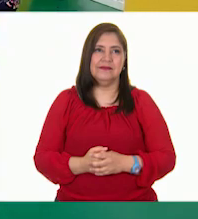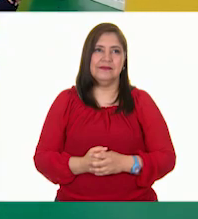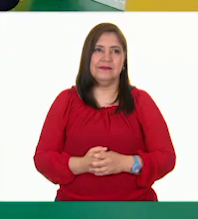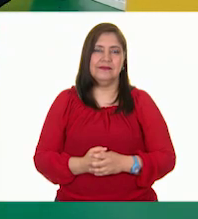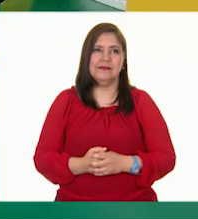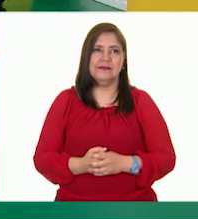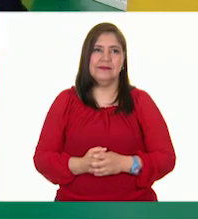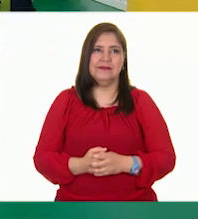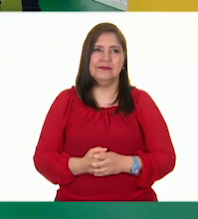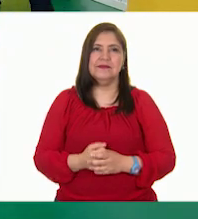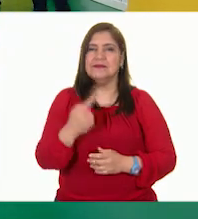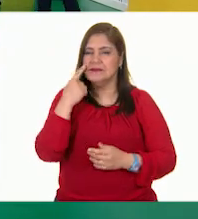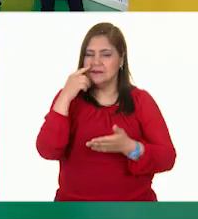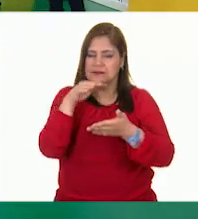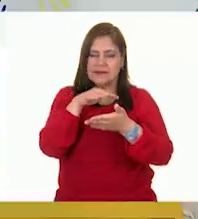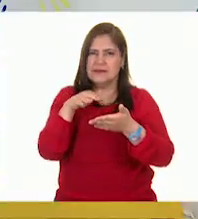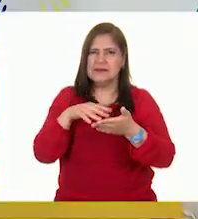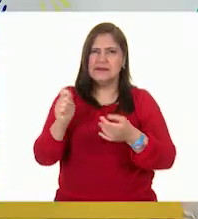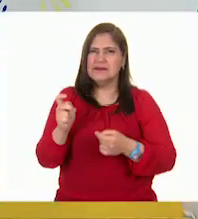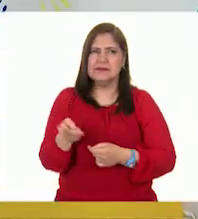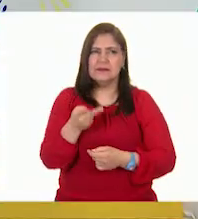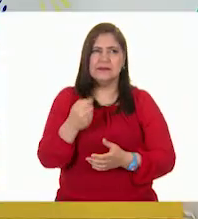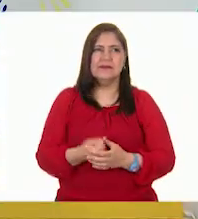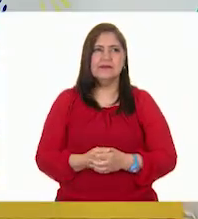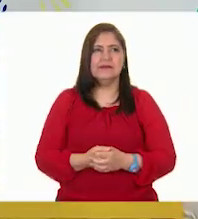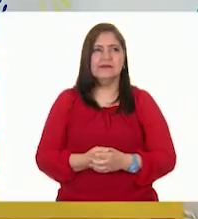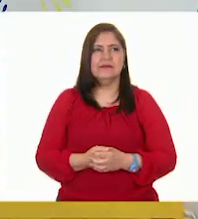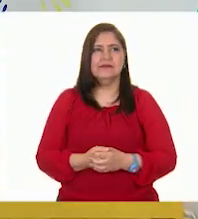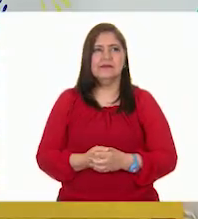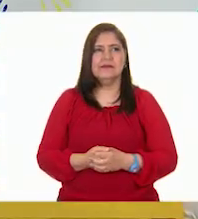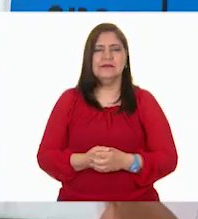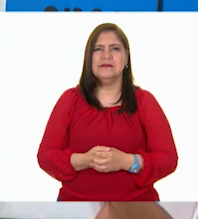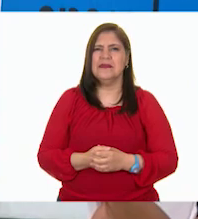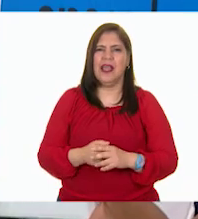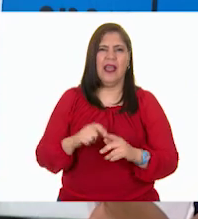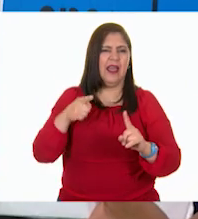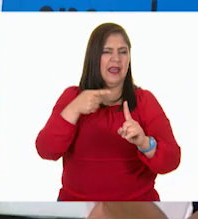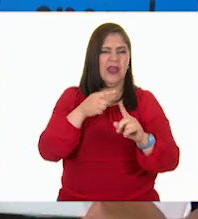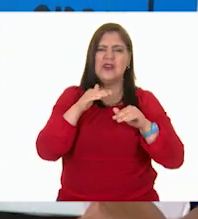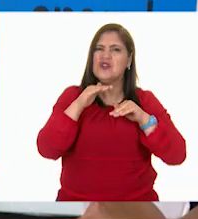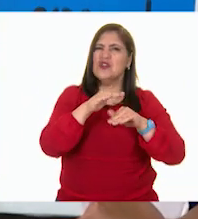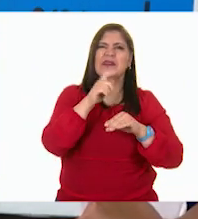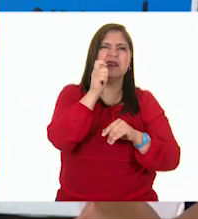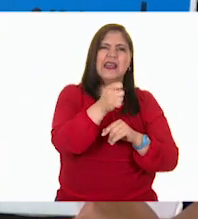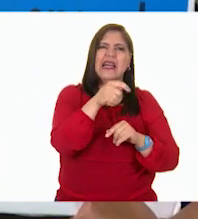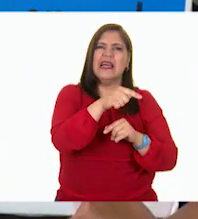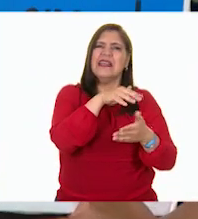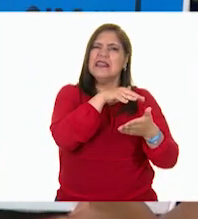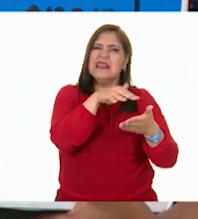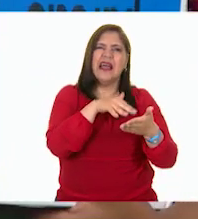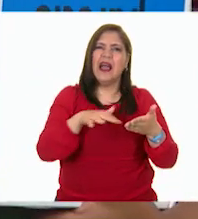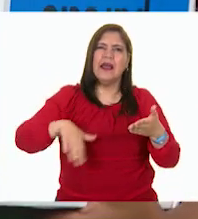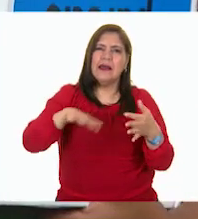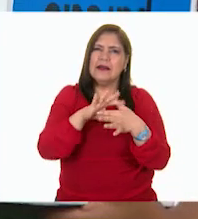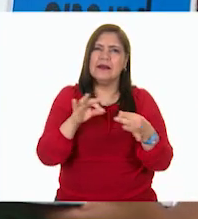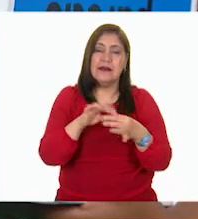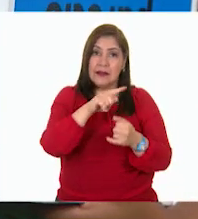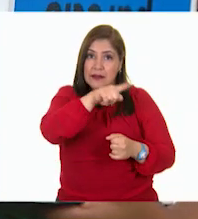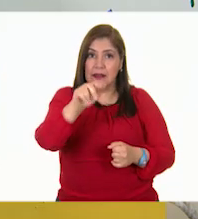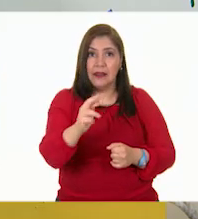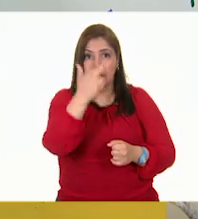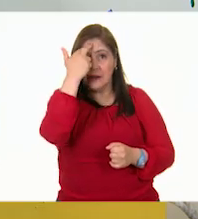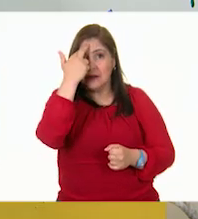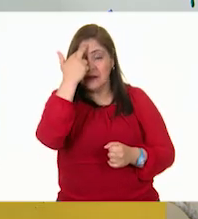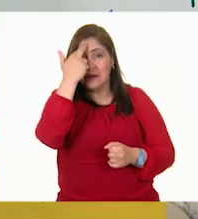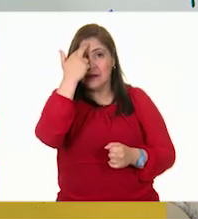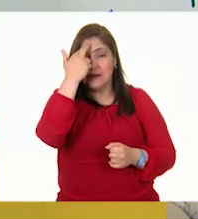A ver, ¿me ayudas a leer, por favor? A ver, ¿Qué decía, ¿de qué trata el texto? ¿Se acuerdan? ¿Se